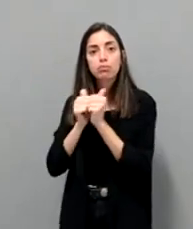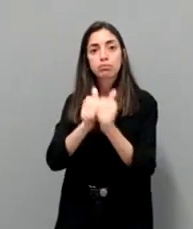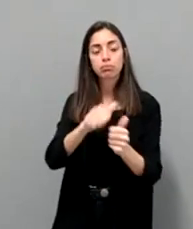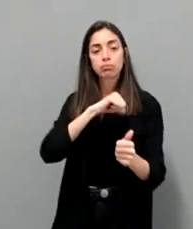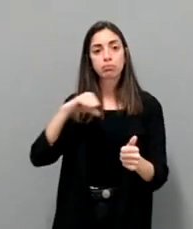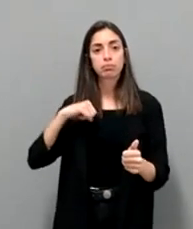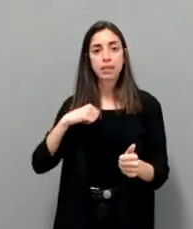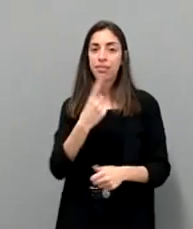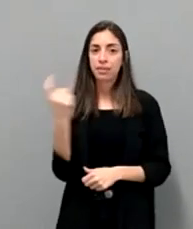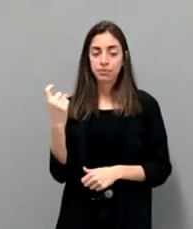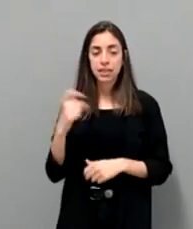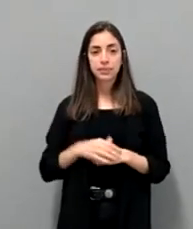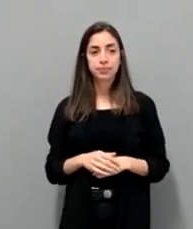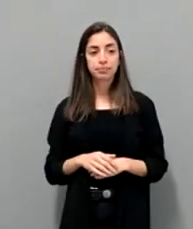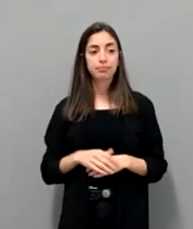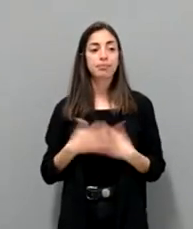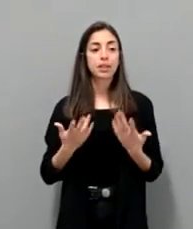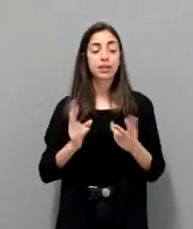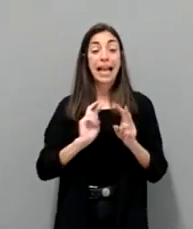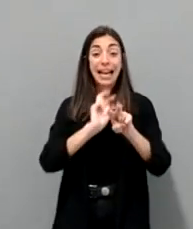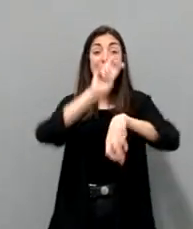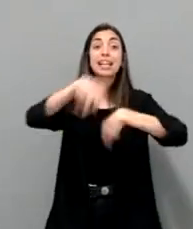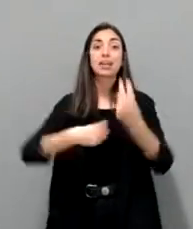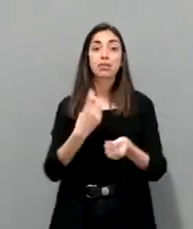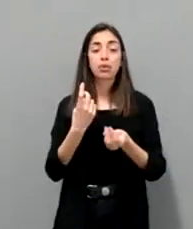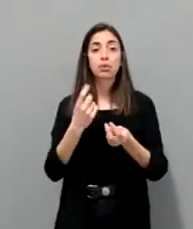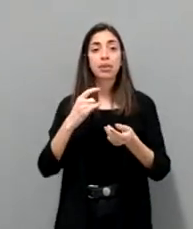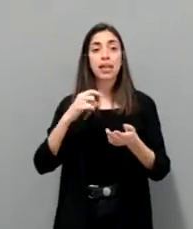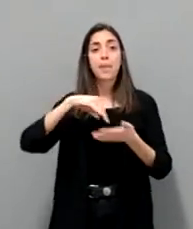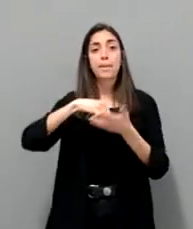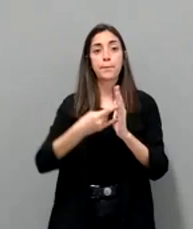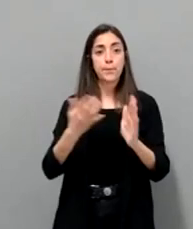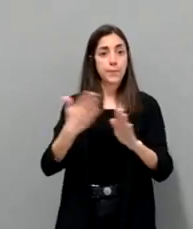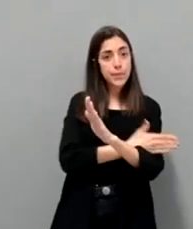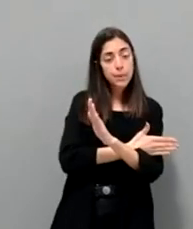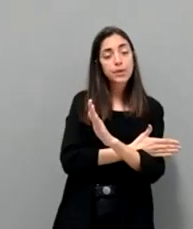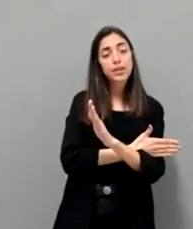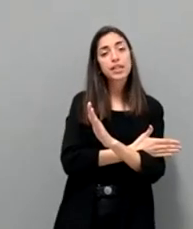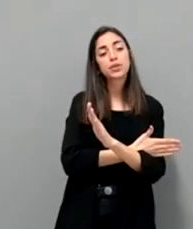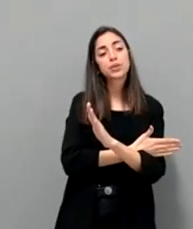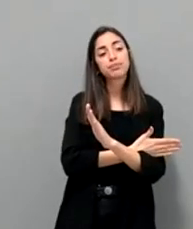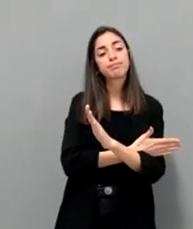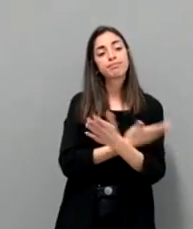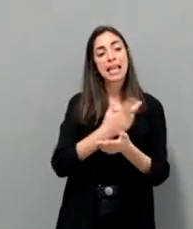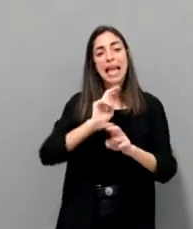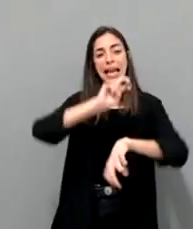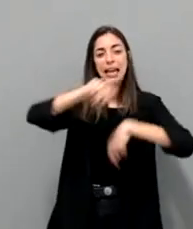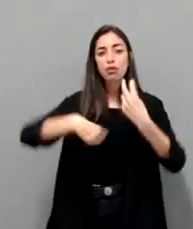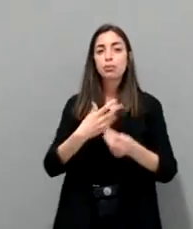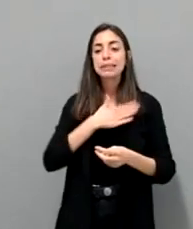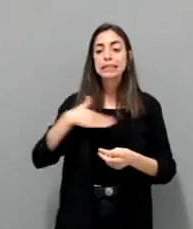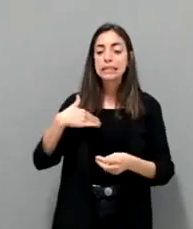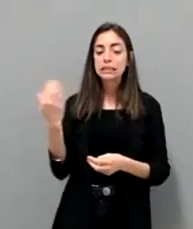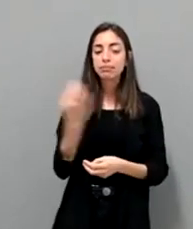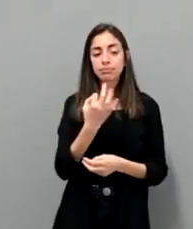Pues en esa reforma del anteproyecto, en esa reforma que pretende, ¿no?